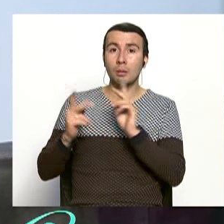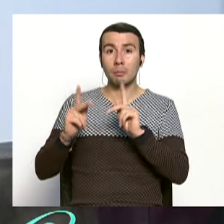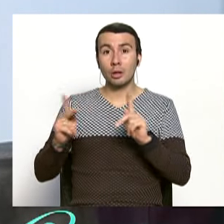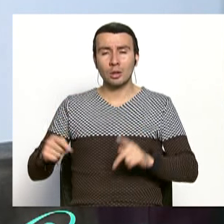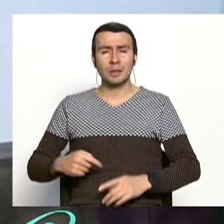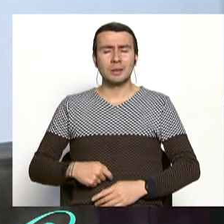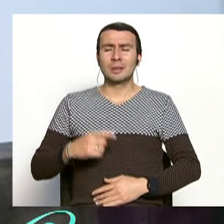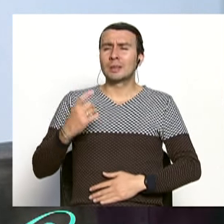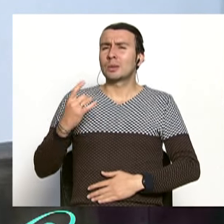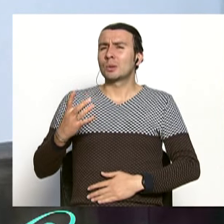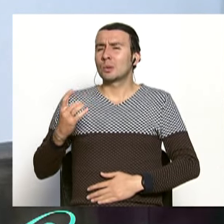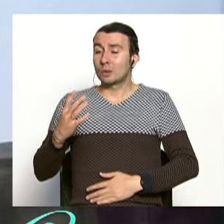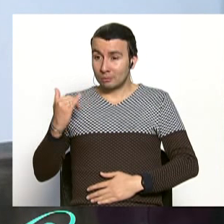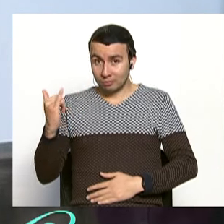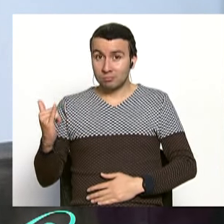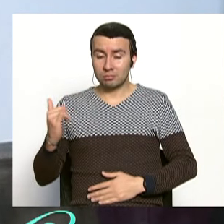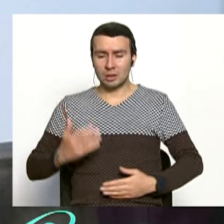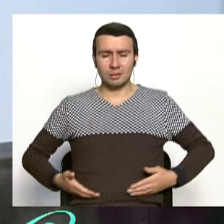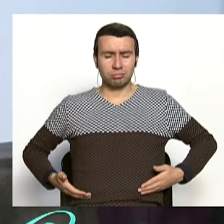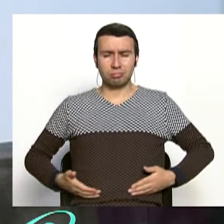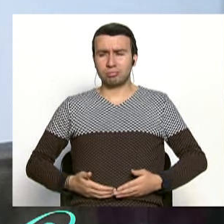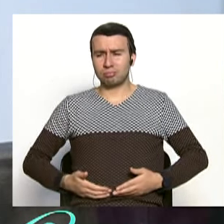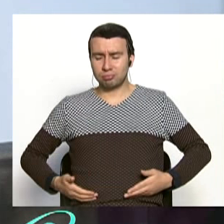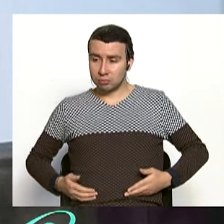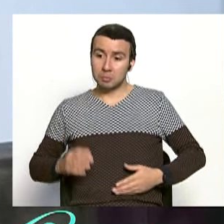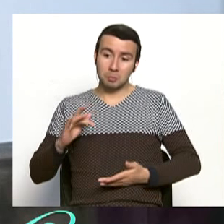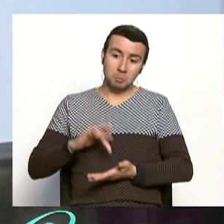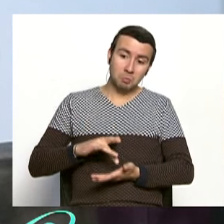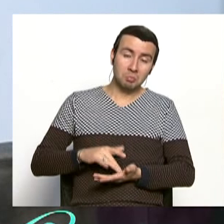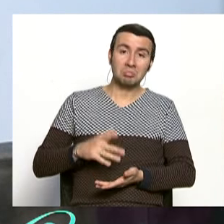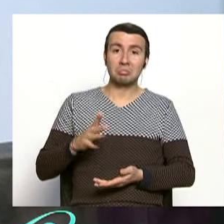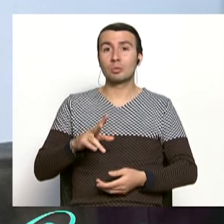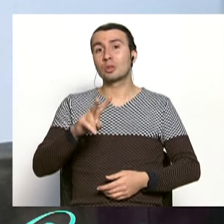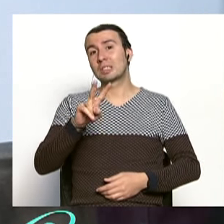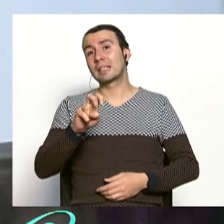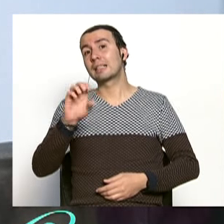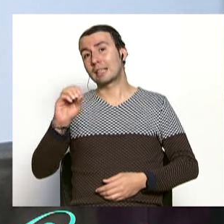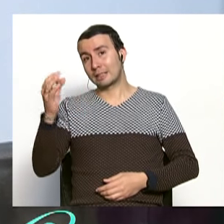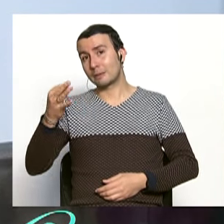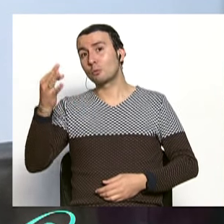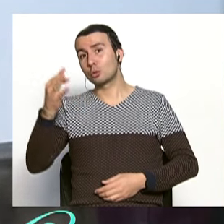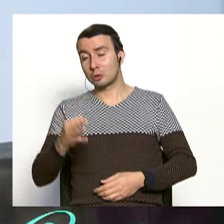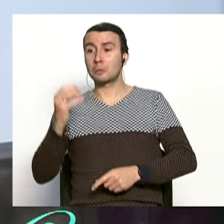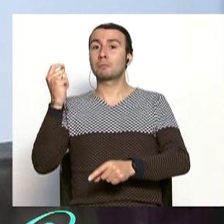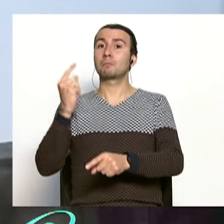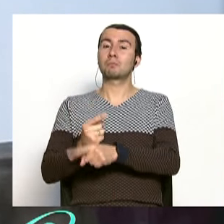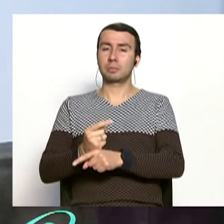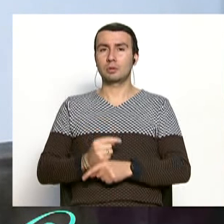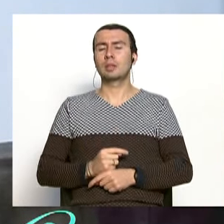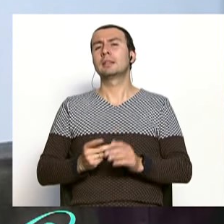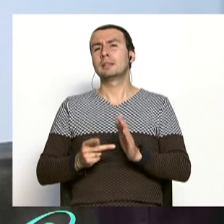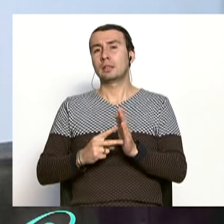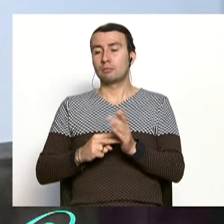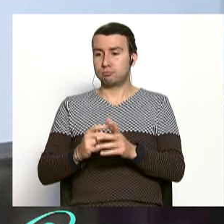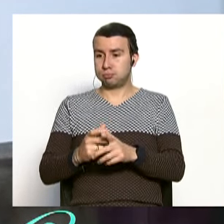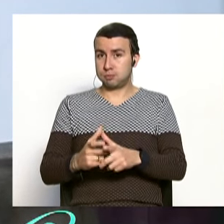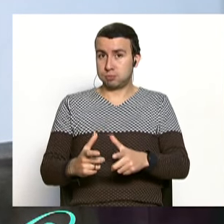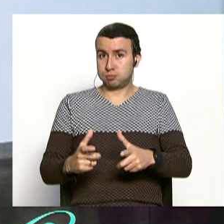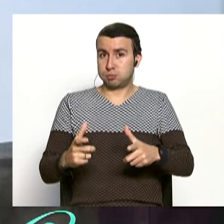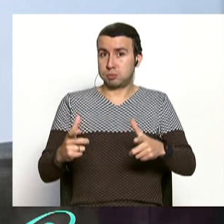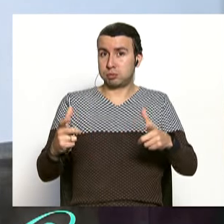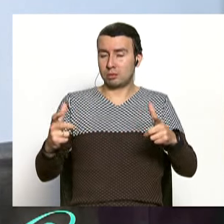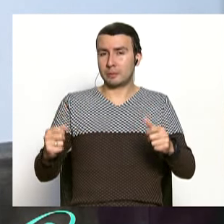crónico la presencia de esta enfermedad pued puede llegar al 60 al 70 por de manera que se aumenta considerablemente